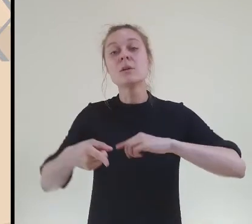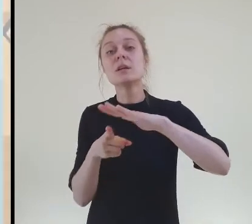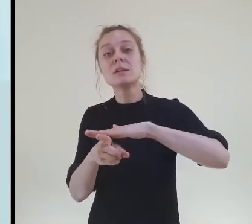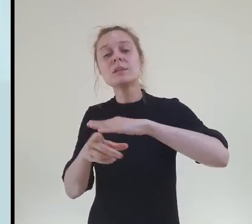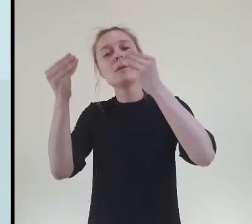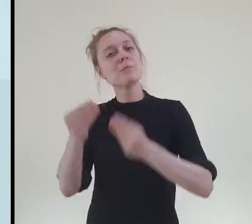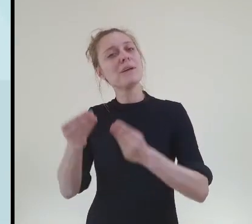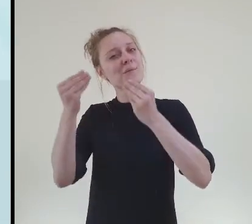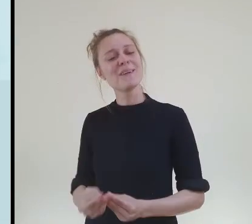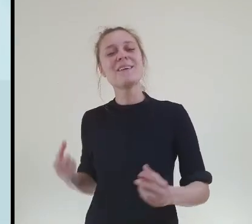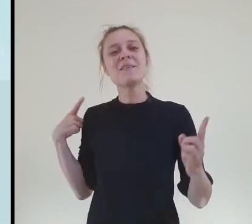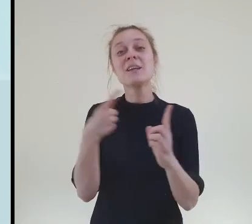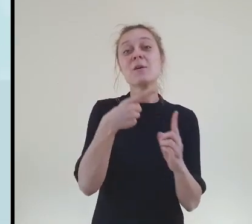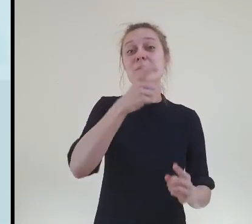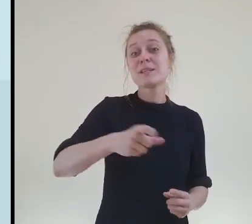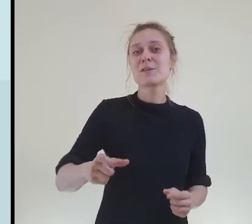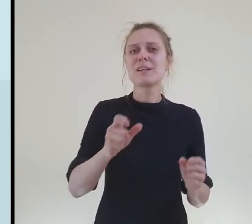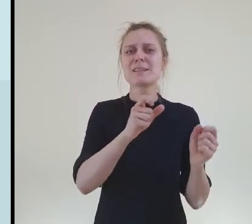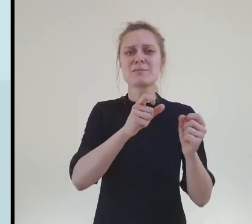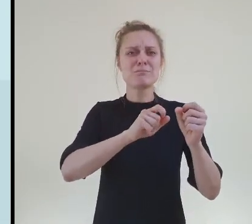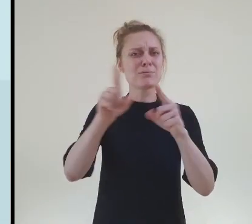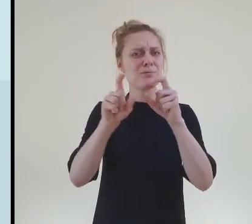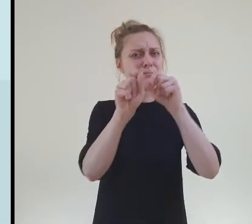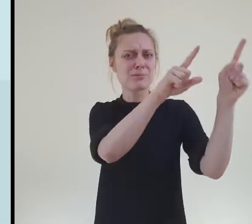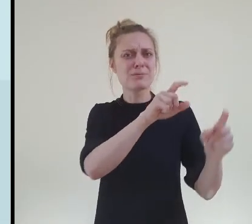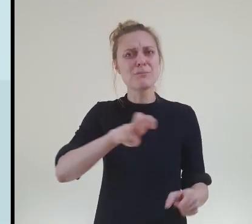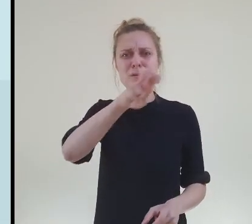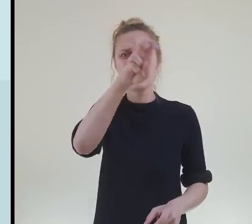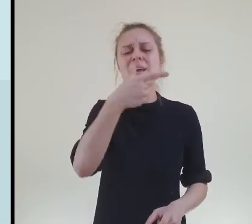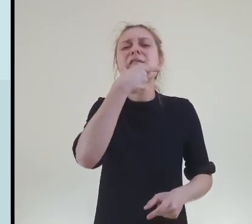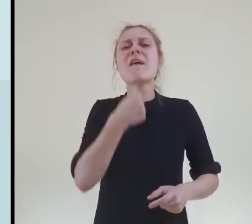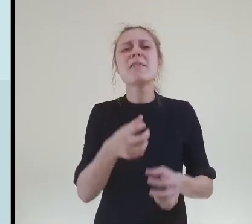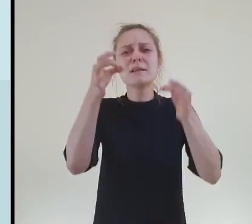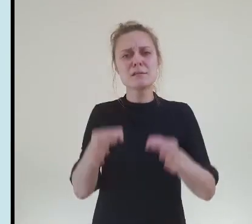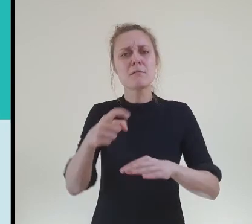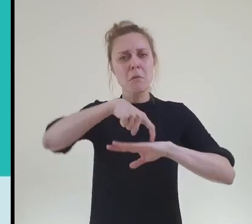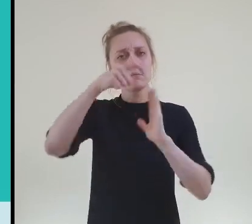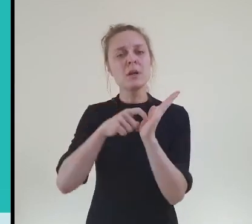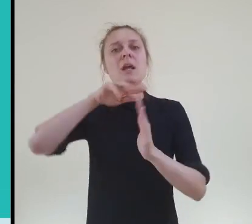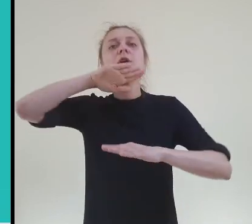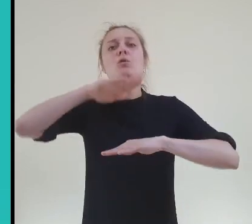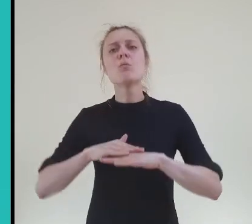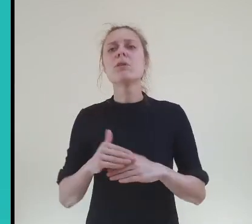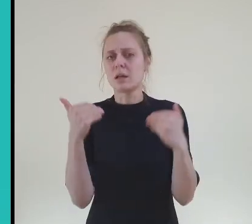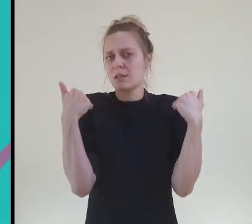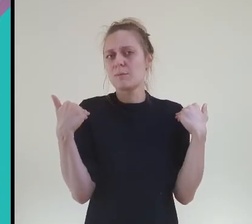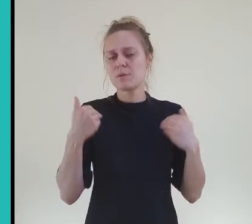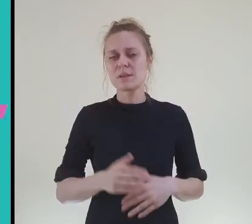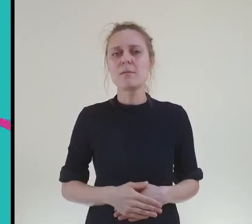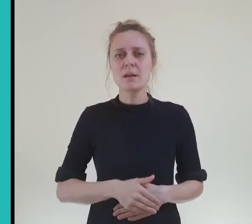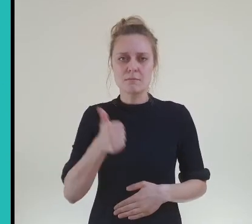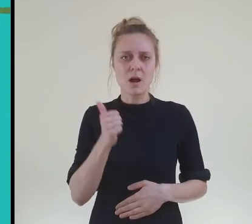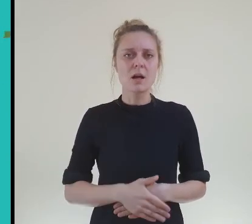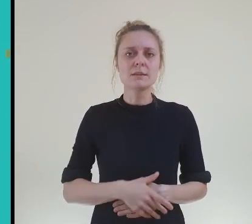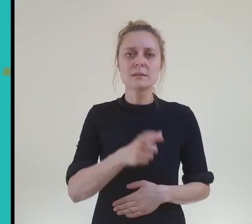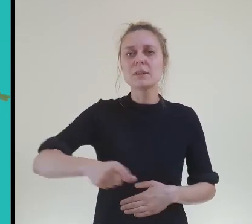responsables, con políticas migratorias adecuadas y bien gestionadas, fomentar la inclusión social,